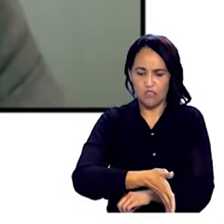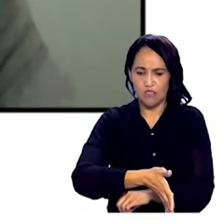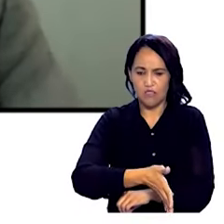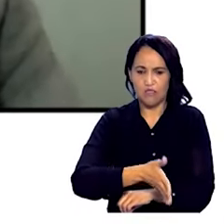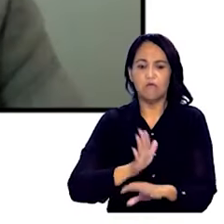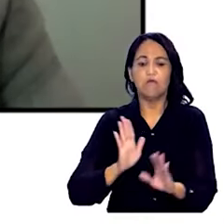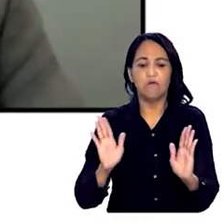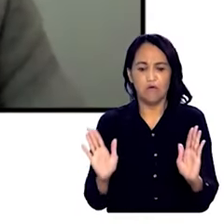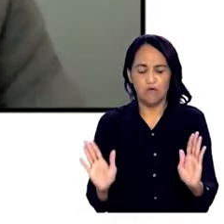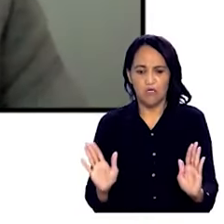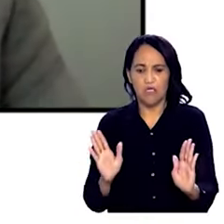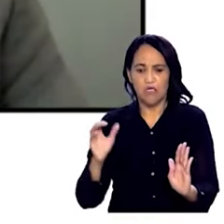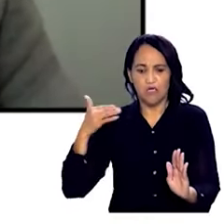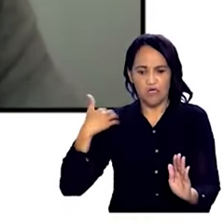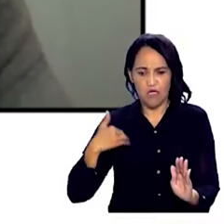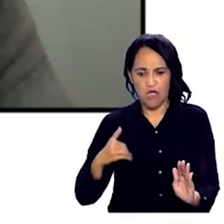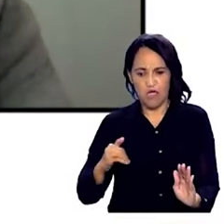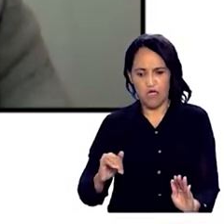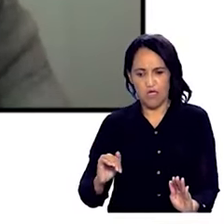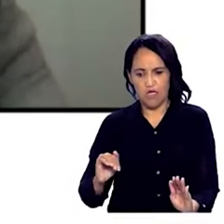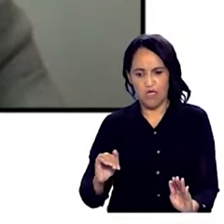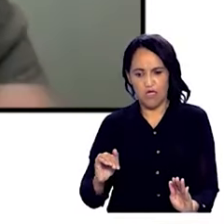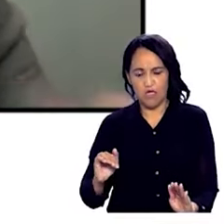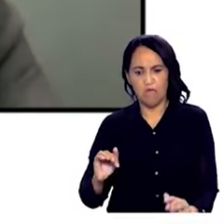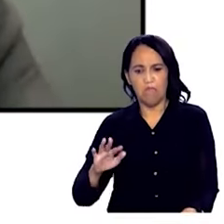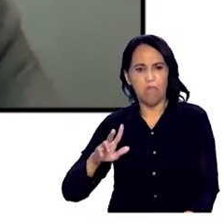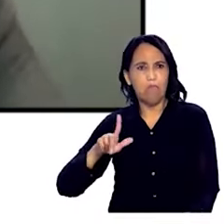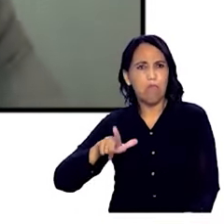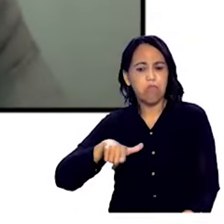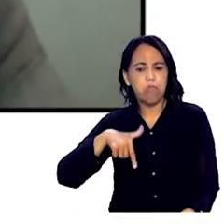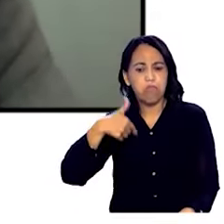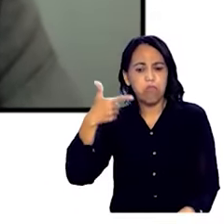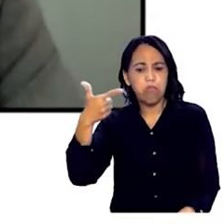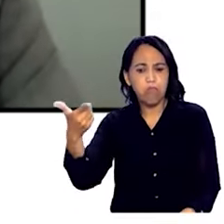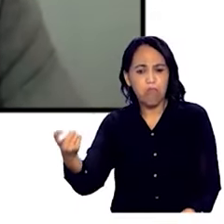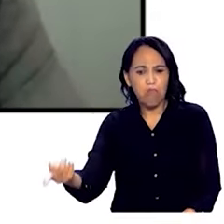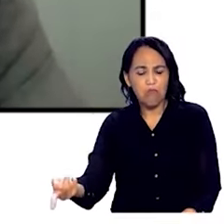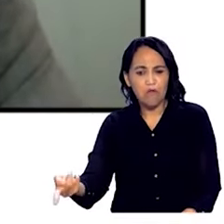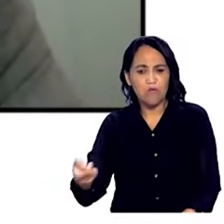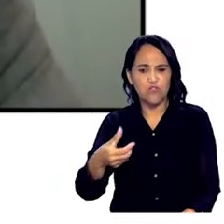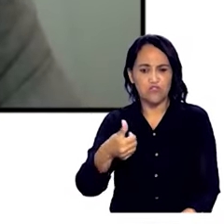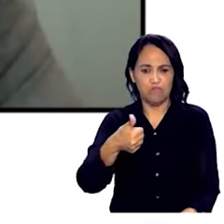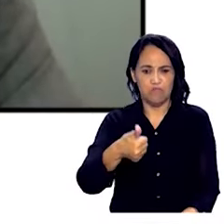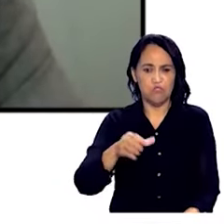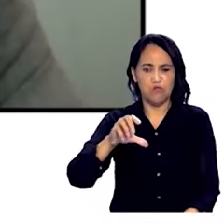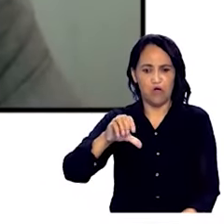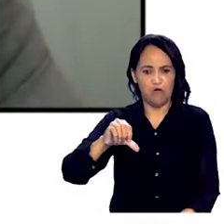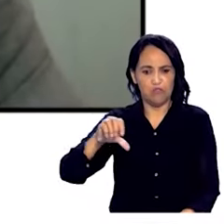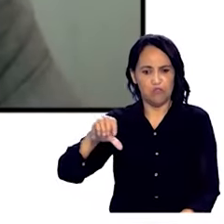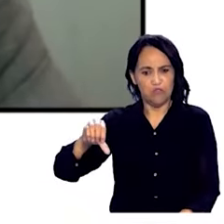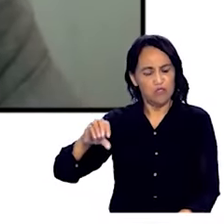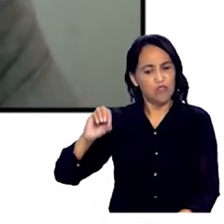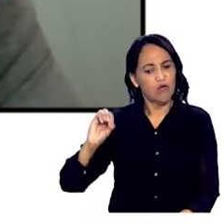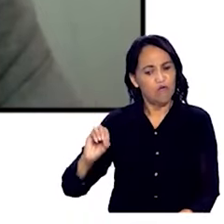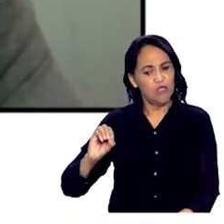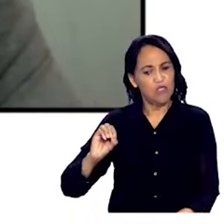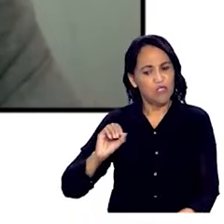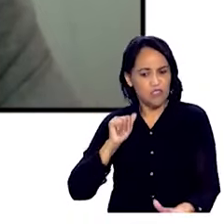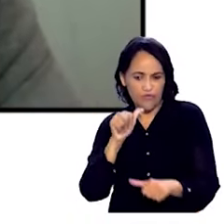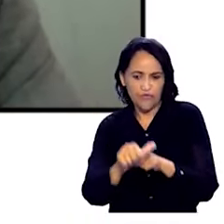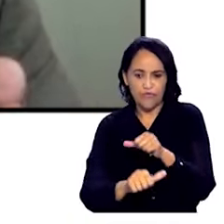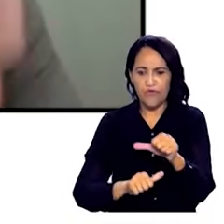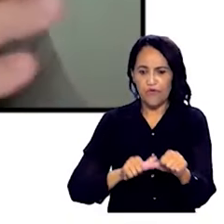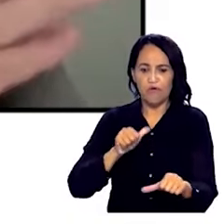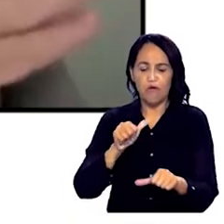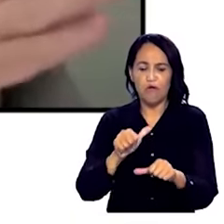tiempo después 1990 Cuando esto se transformó en una regla vigente y